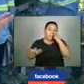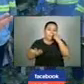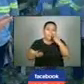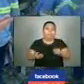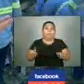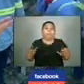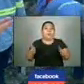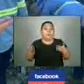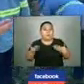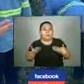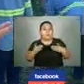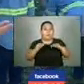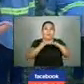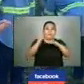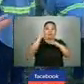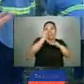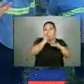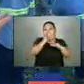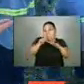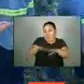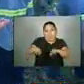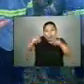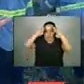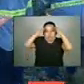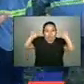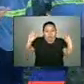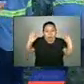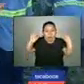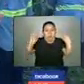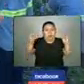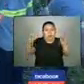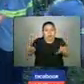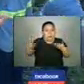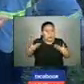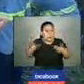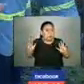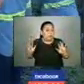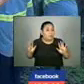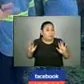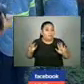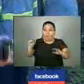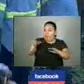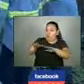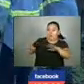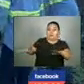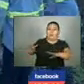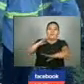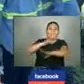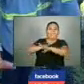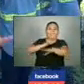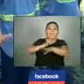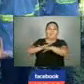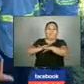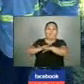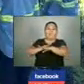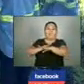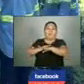de ladrillo, de cemento, no sé, que nos tienen que poner para que eso ya no se siga